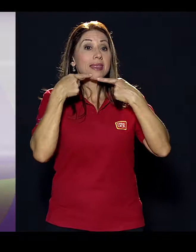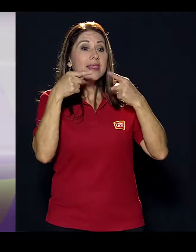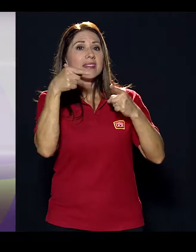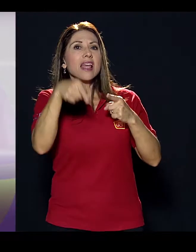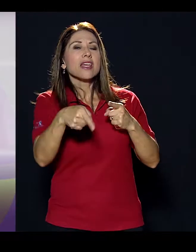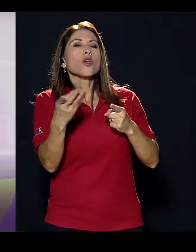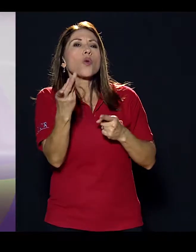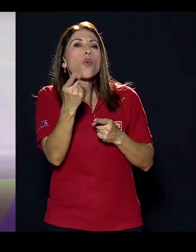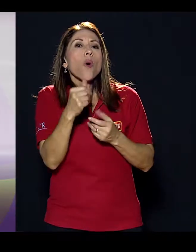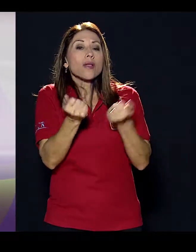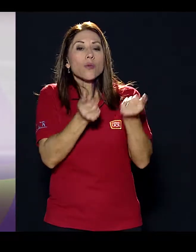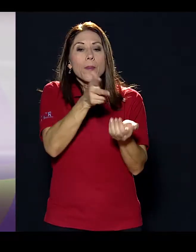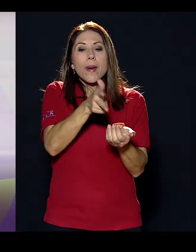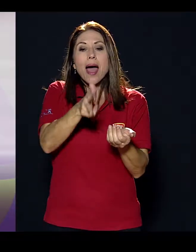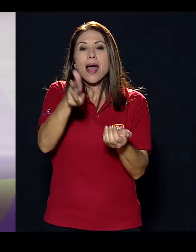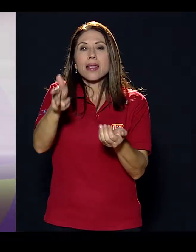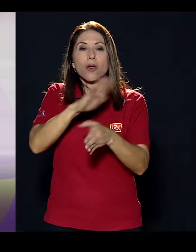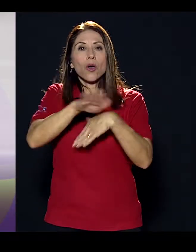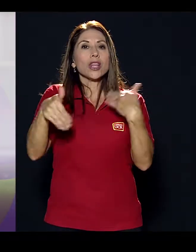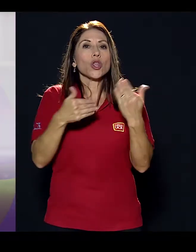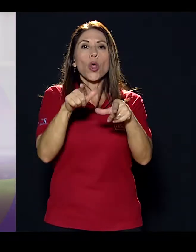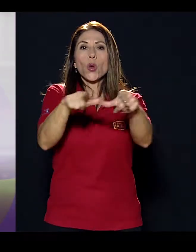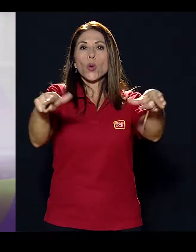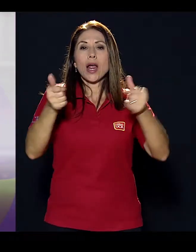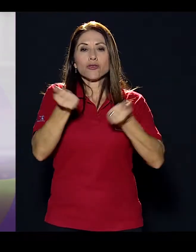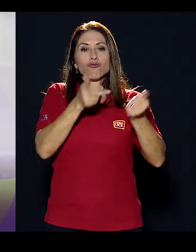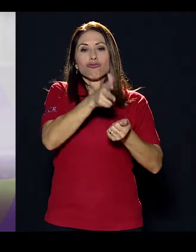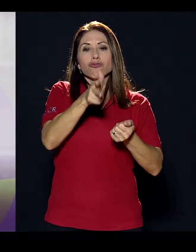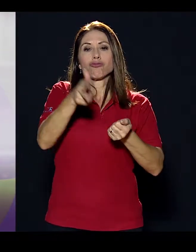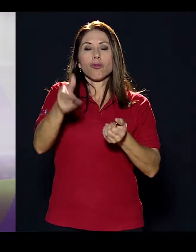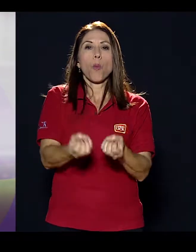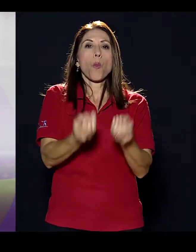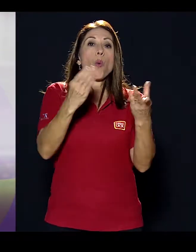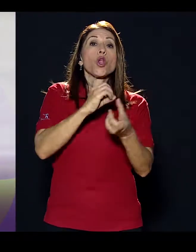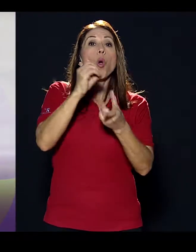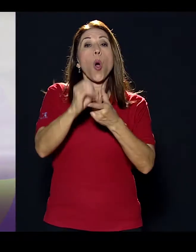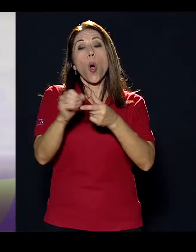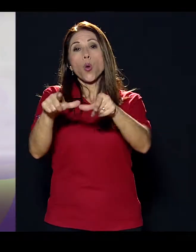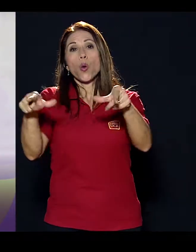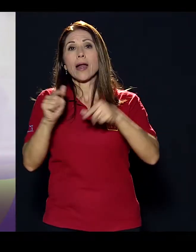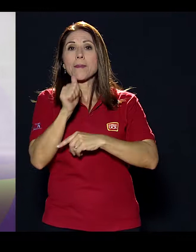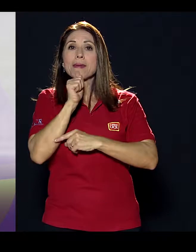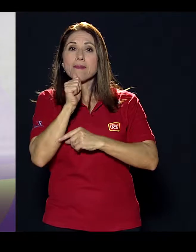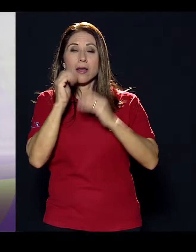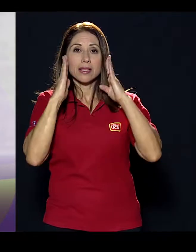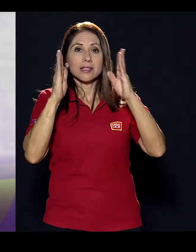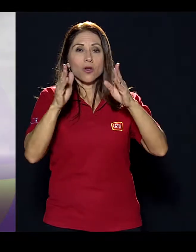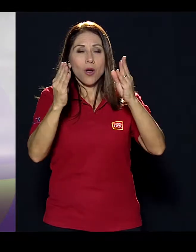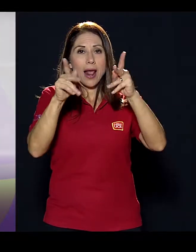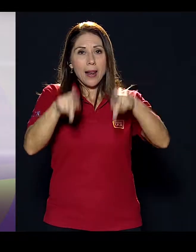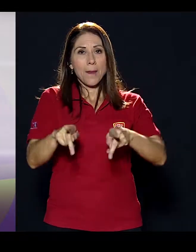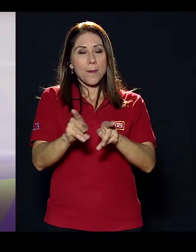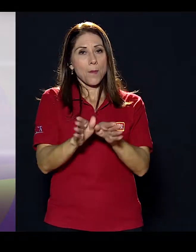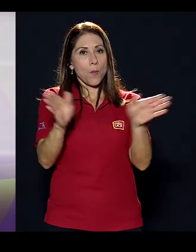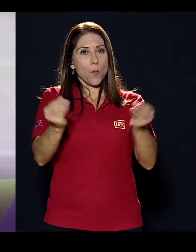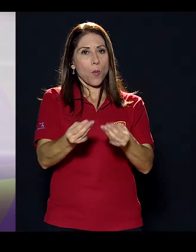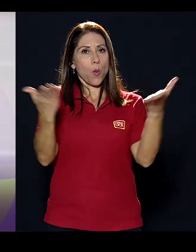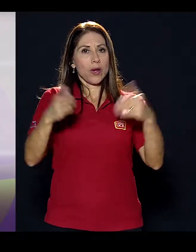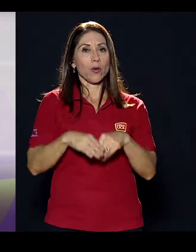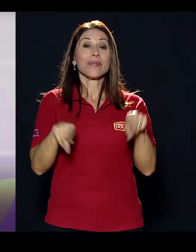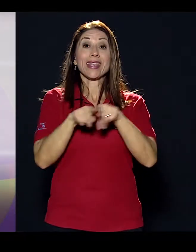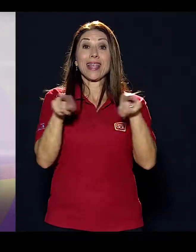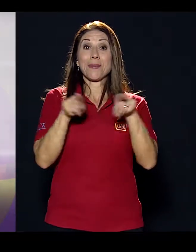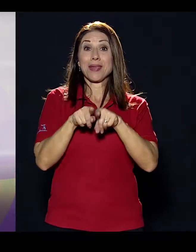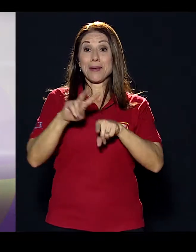de espacios mínimos de parqueo que deben existir en todo estacionamiento público y privado de atención al público, y asigna al Viceministerio de Obras Públicas